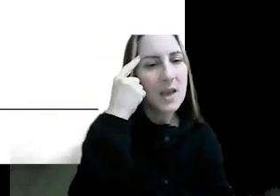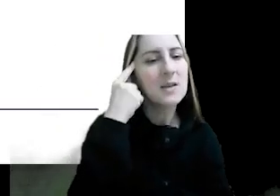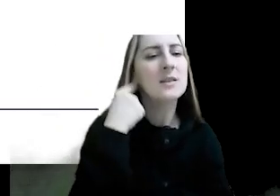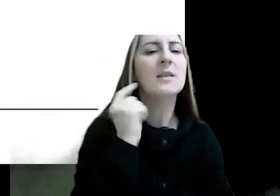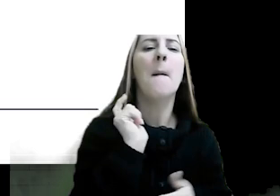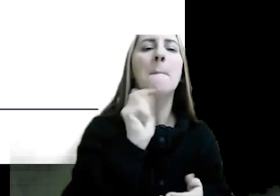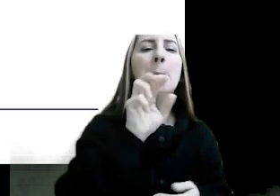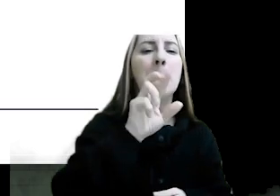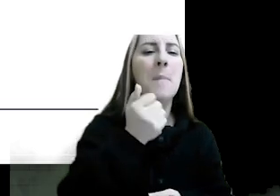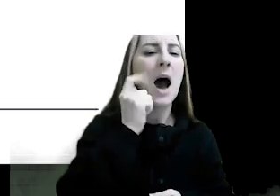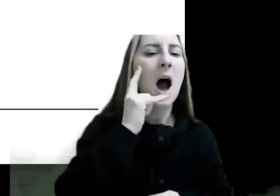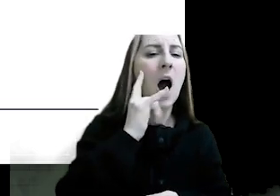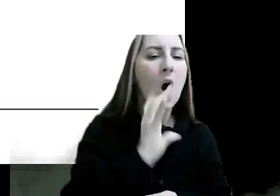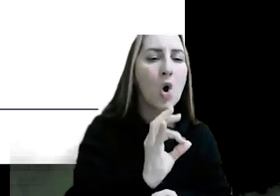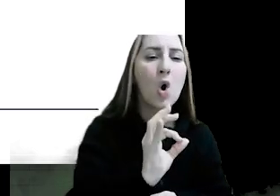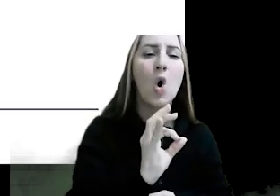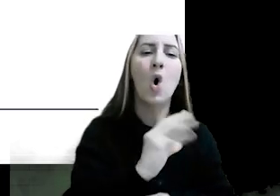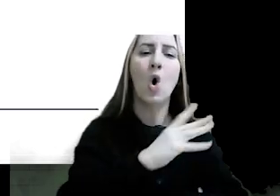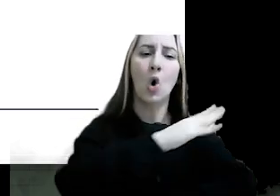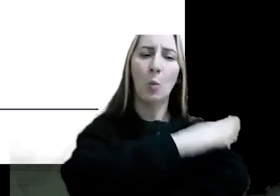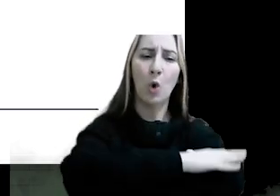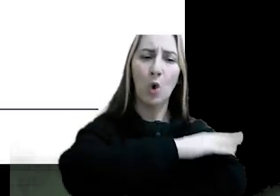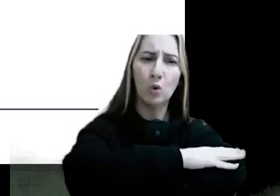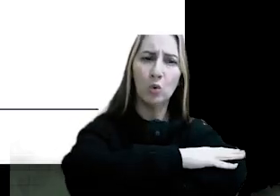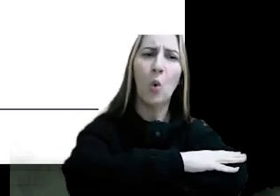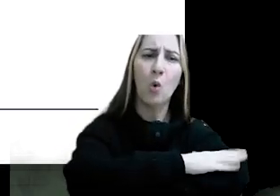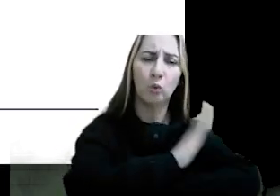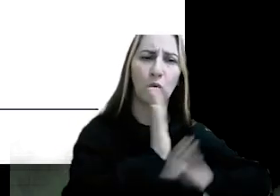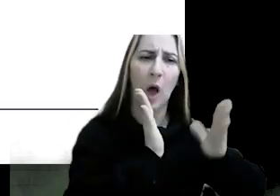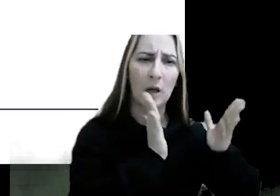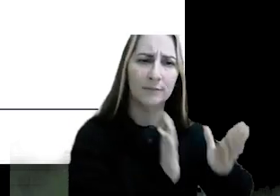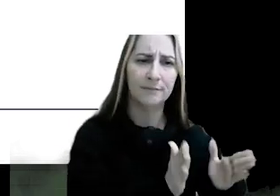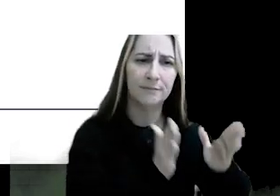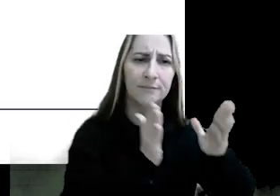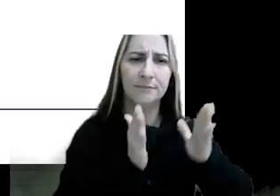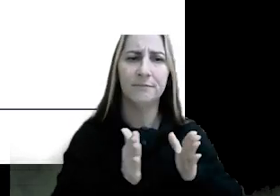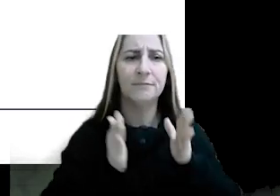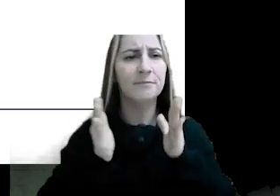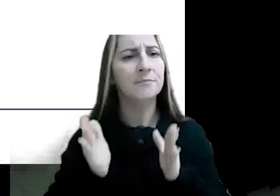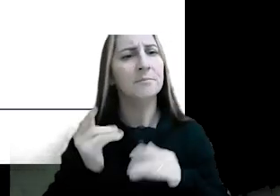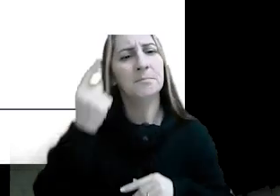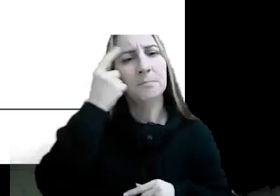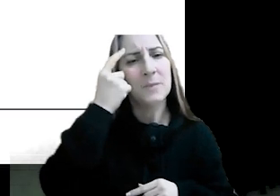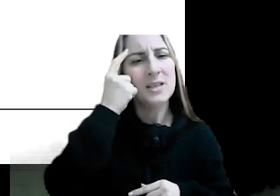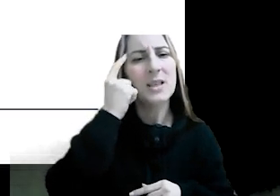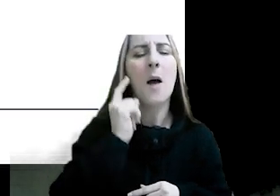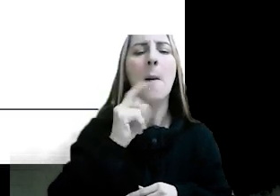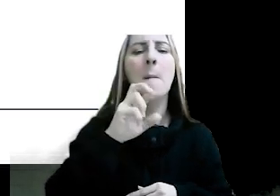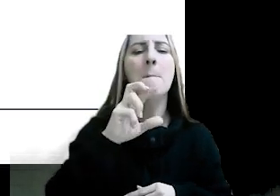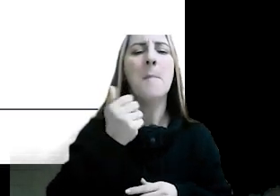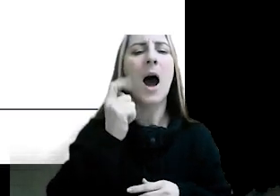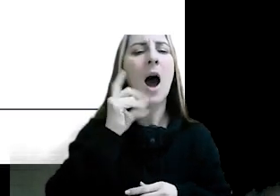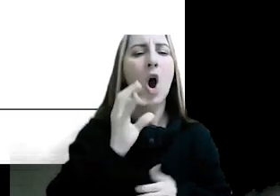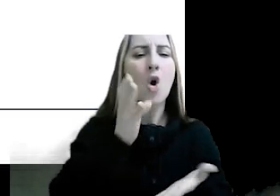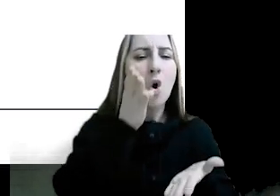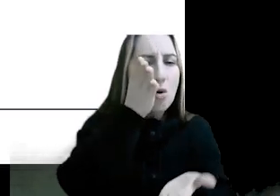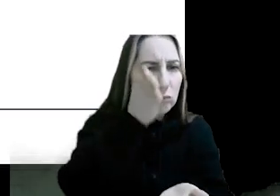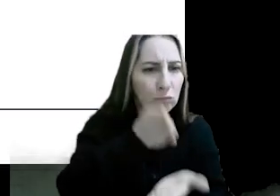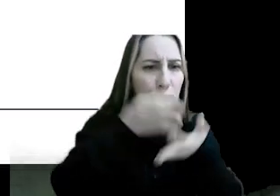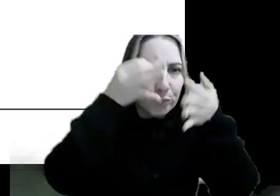pago como una conducta típica restringida en donde debía considerarse el pago en el sentido estricto de la